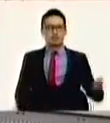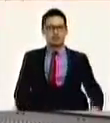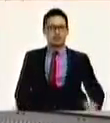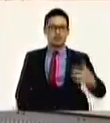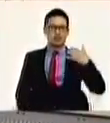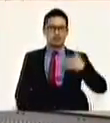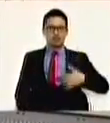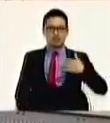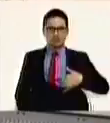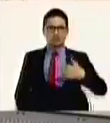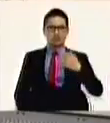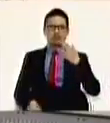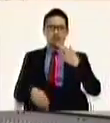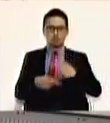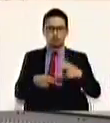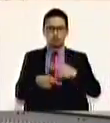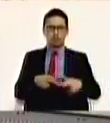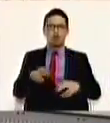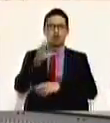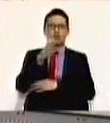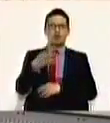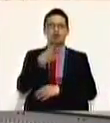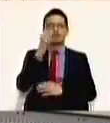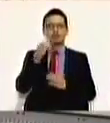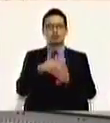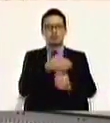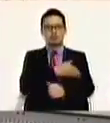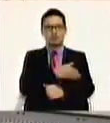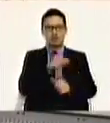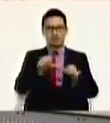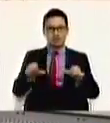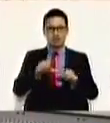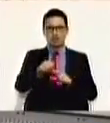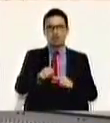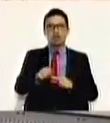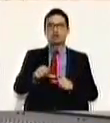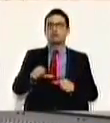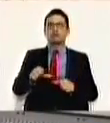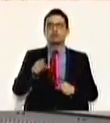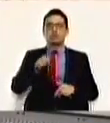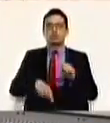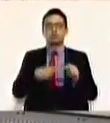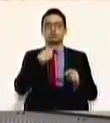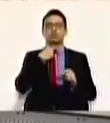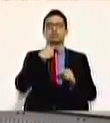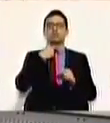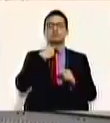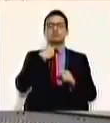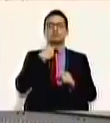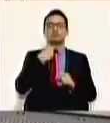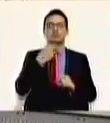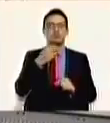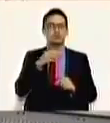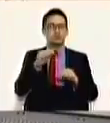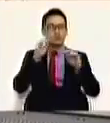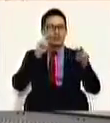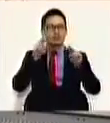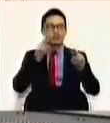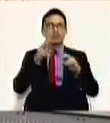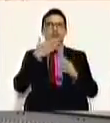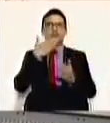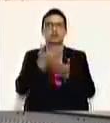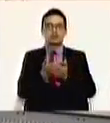Argentina, llegó a Colombia a acaparar 400.000 hectáreas que en buena hora no pudo hacerlo. Tal vez, señor superintendente, gracias a